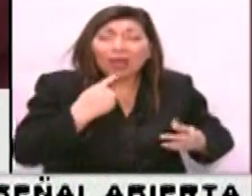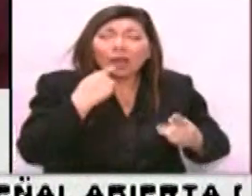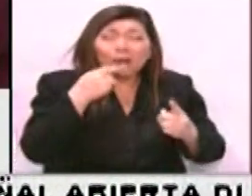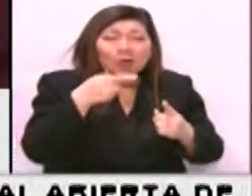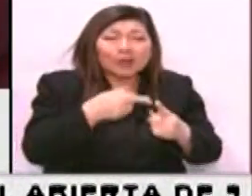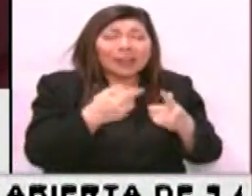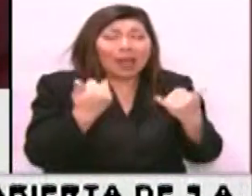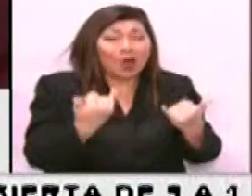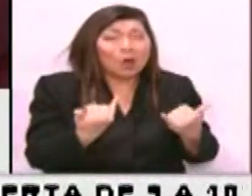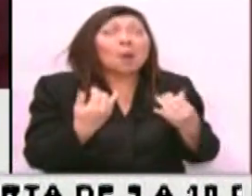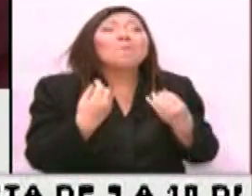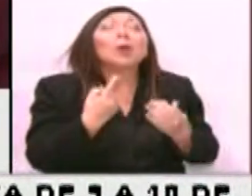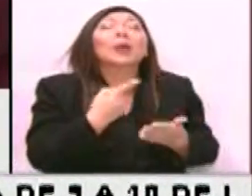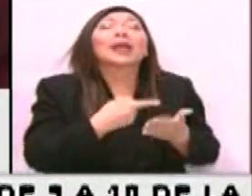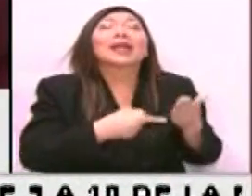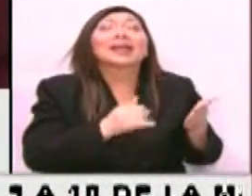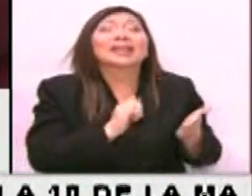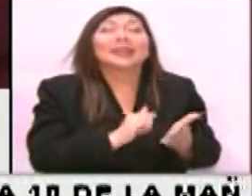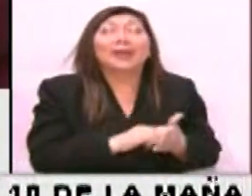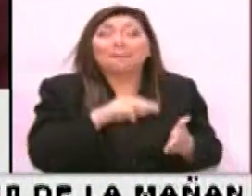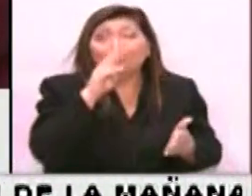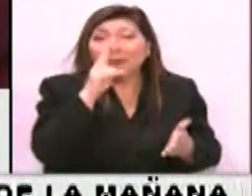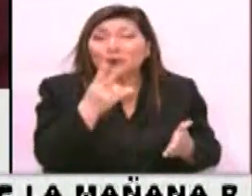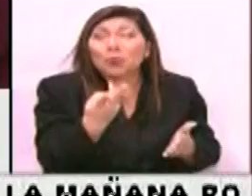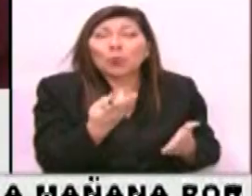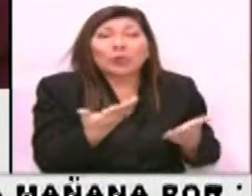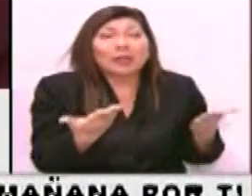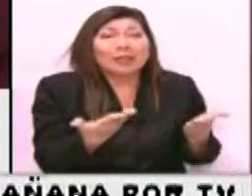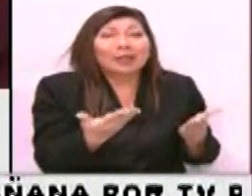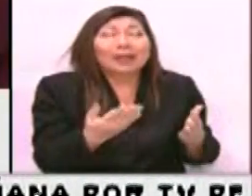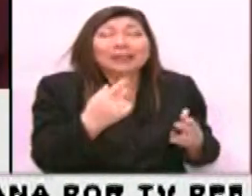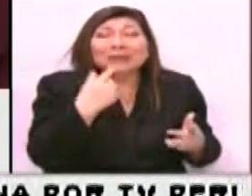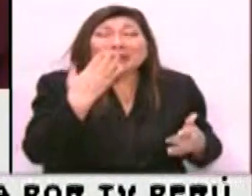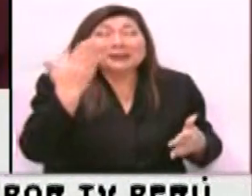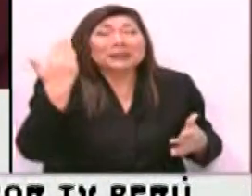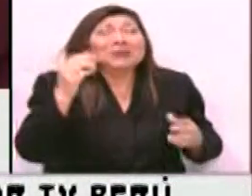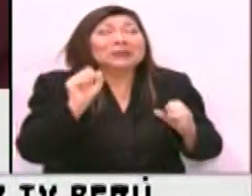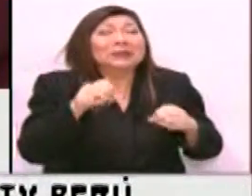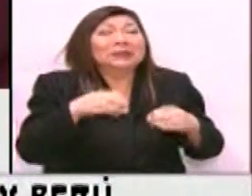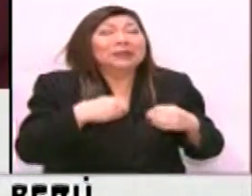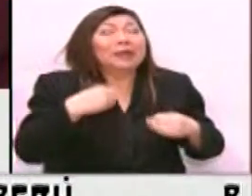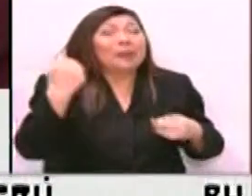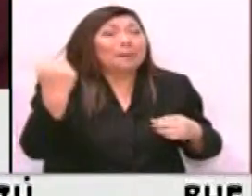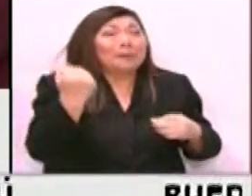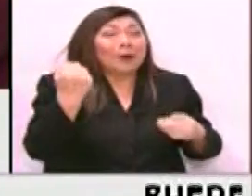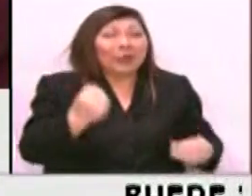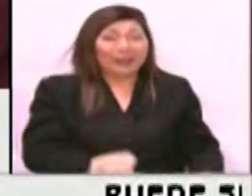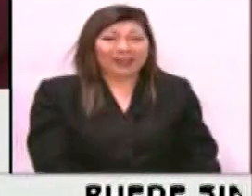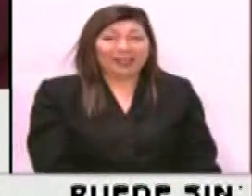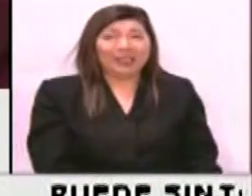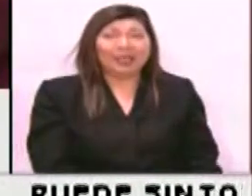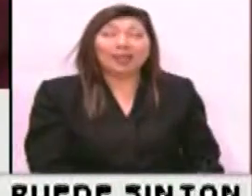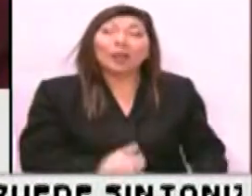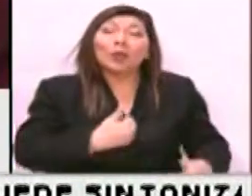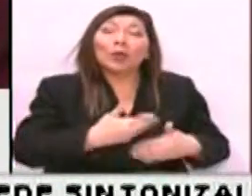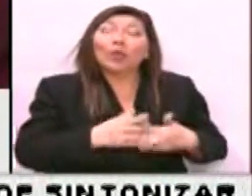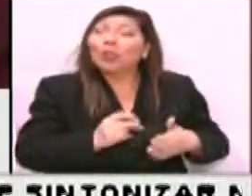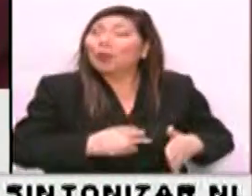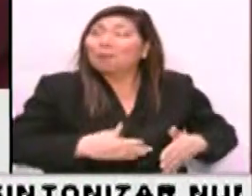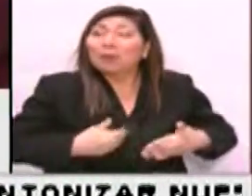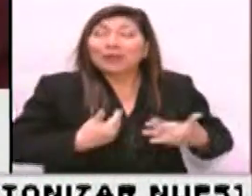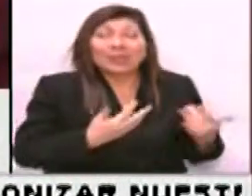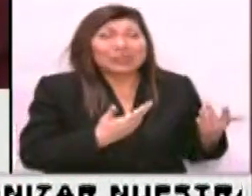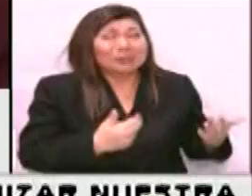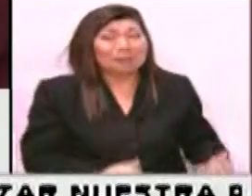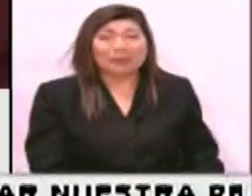aconsejable en ese momento. ¿Por qué? Porque en el Perú había una situación de anarquía, de acefalía del poder, y en consecuencia no se podía